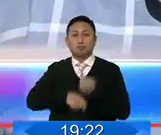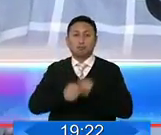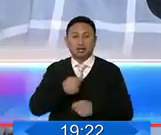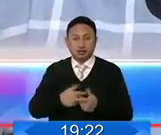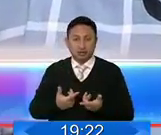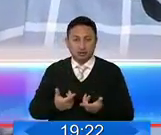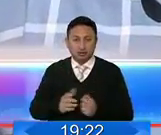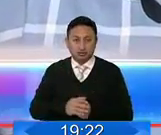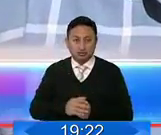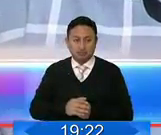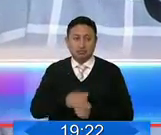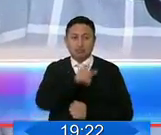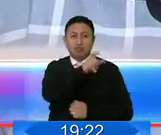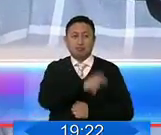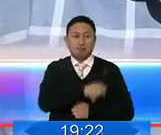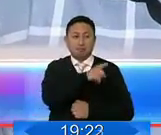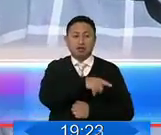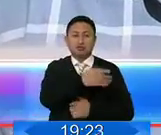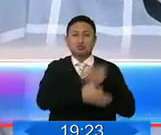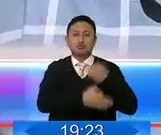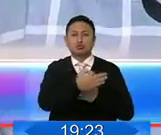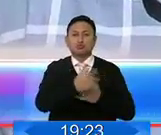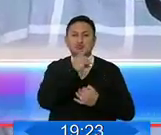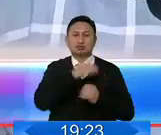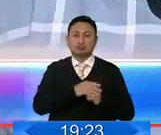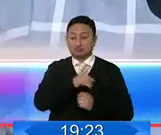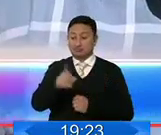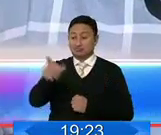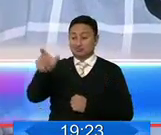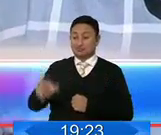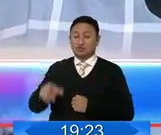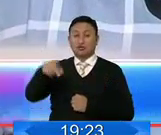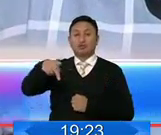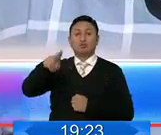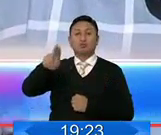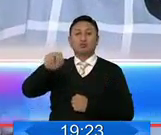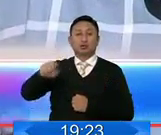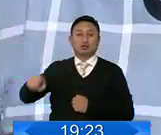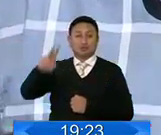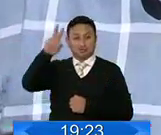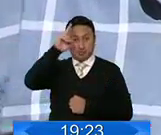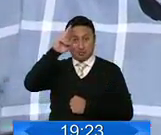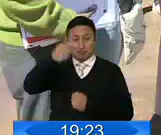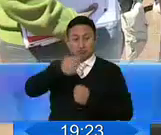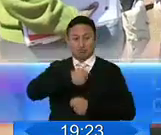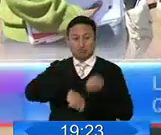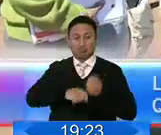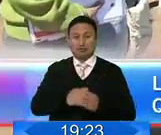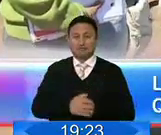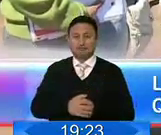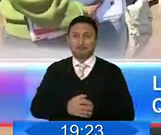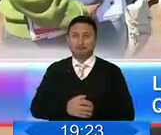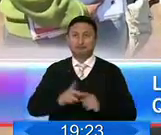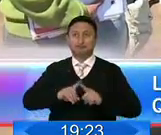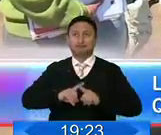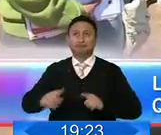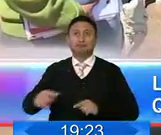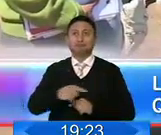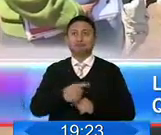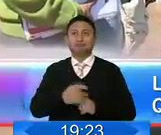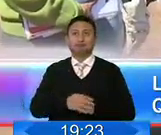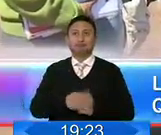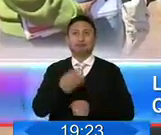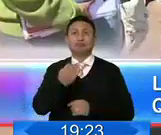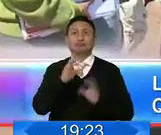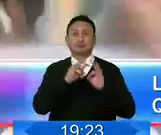los señores seguir es un juicio es al señor que fraudulentamente les ha vendido sin embargo esto es cuestionado por las